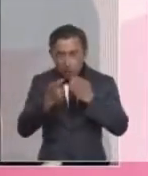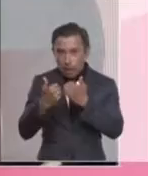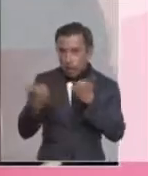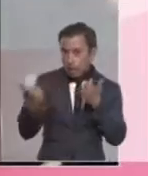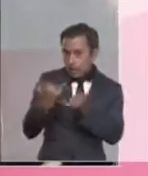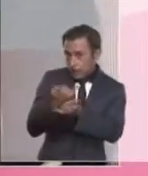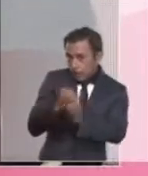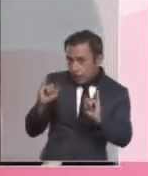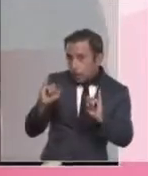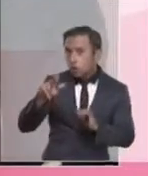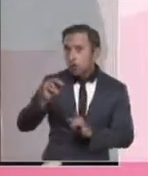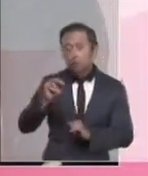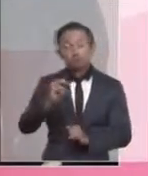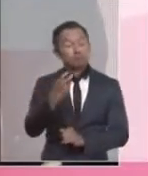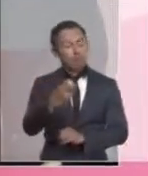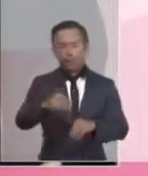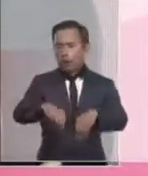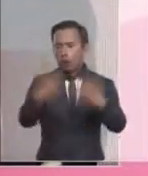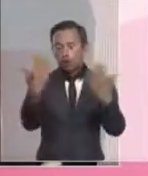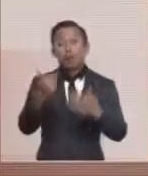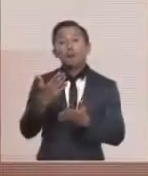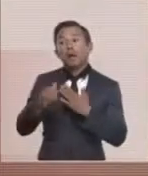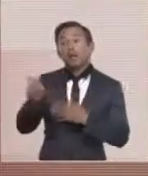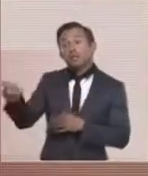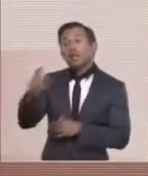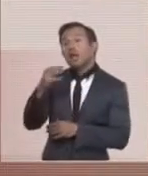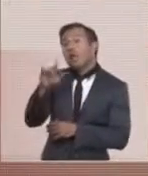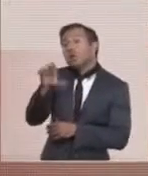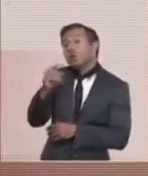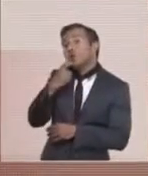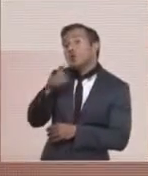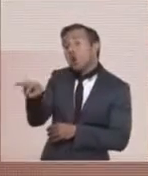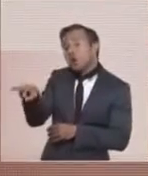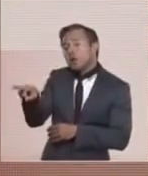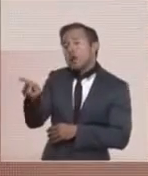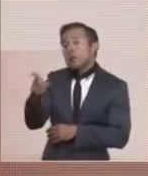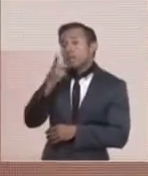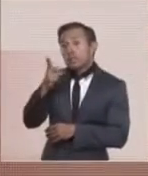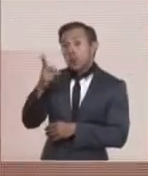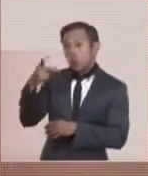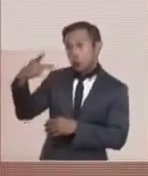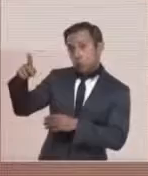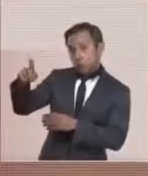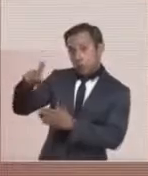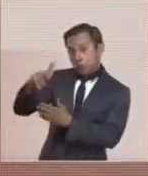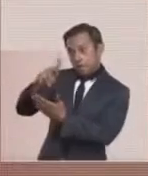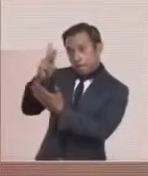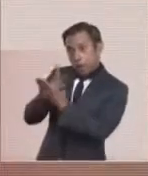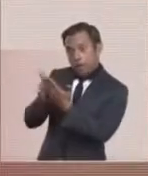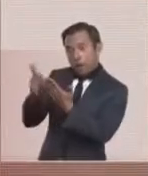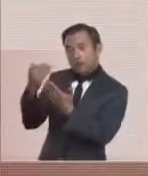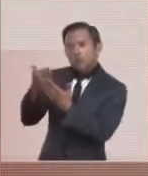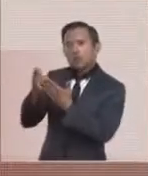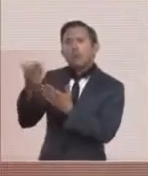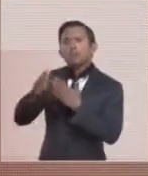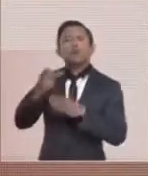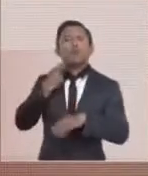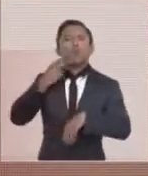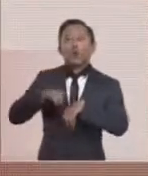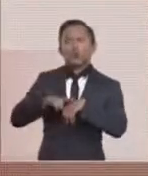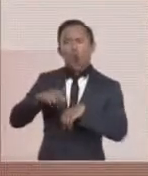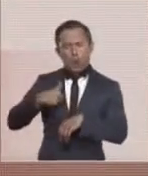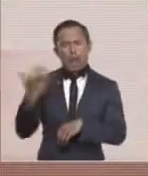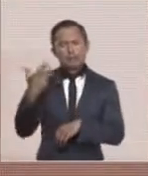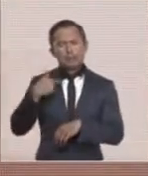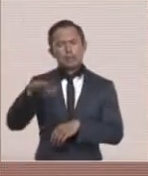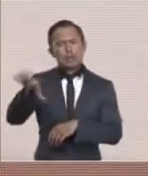López Obrador, que en su programa de Nación está proponiendo él designar al fiscal. ¿Por qué tiene que ser autónomo e independiente? Lo